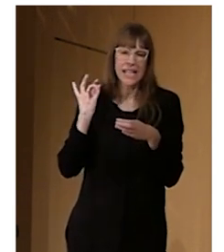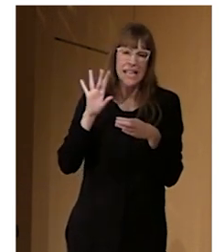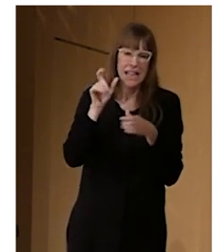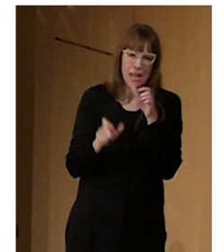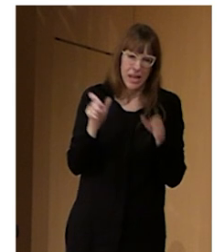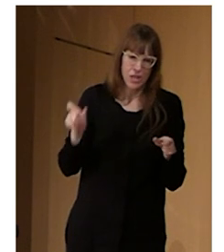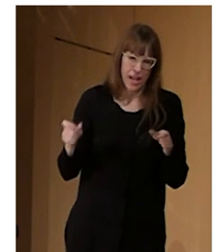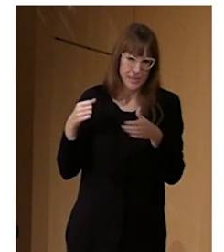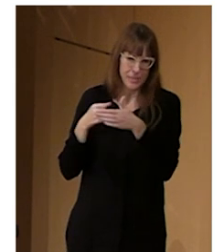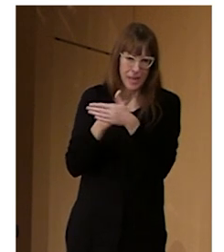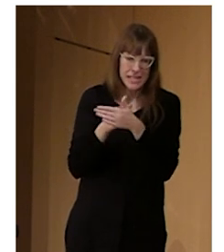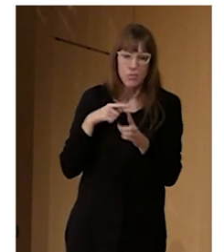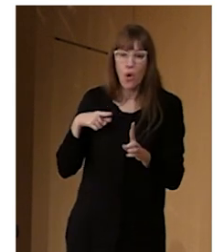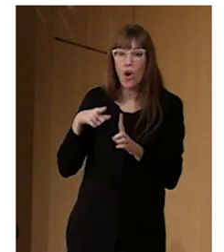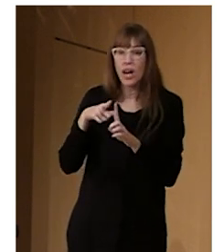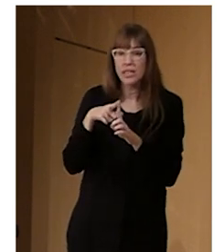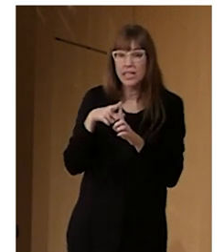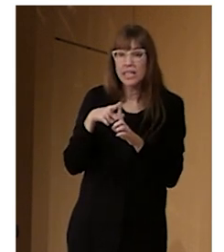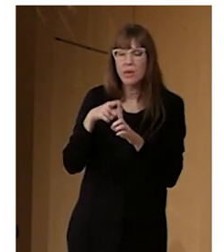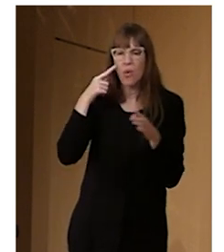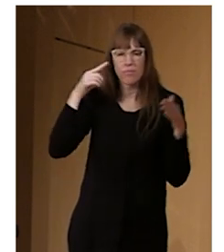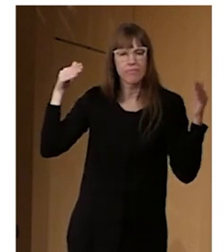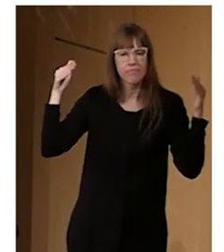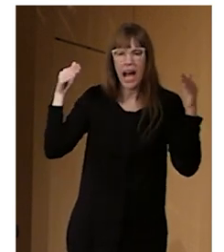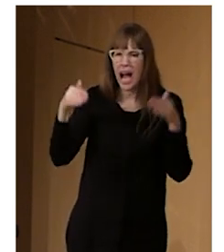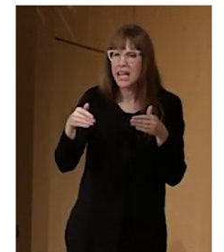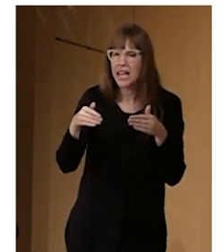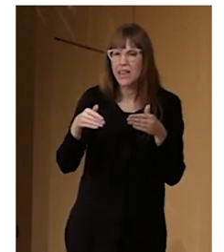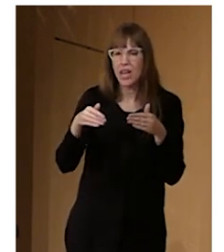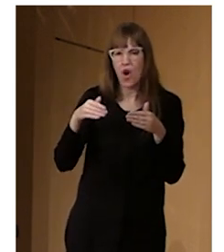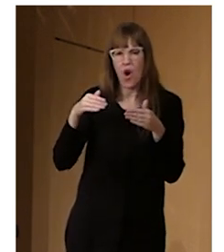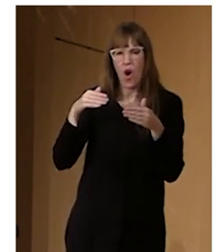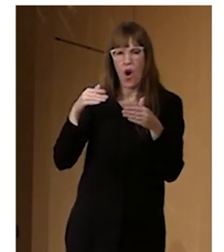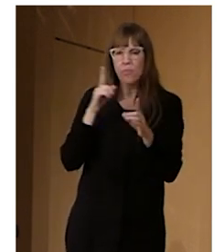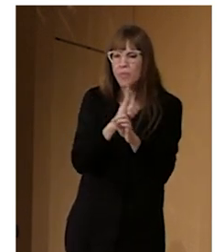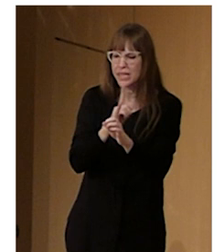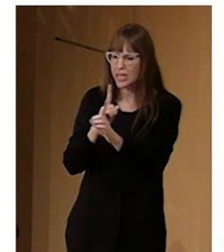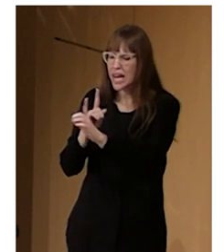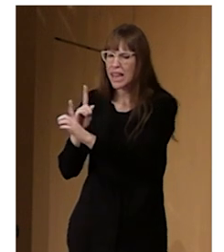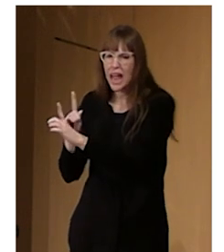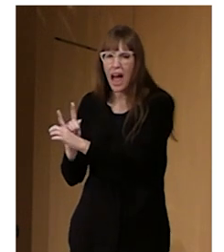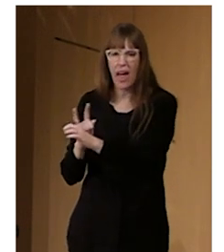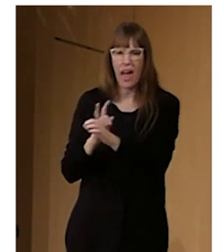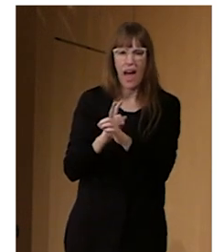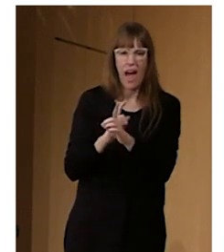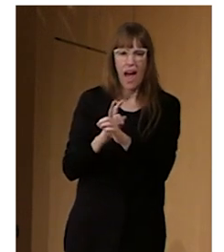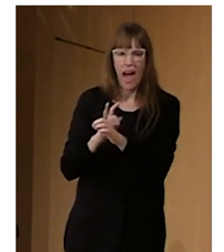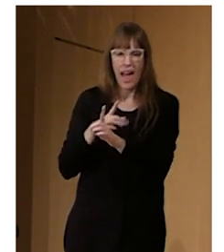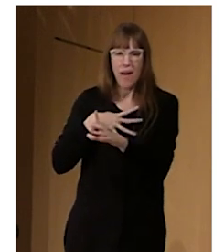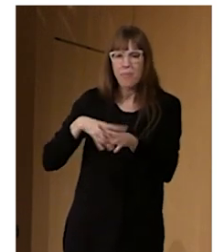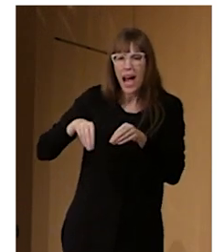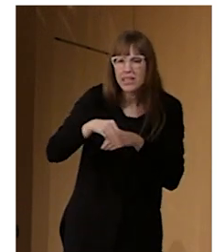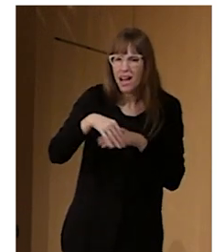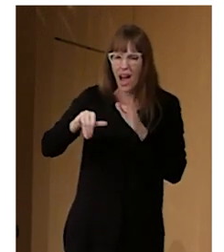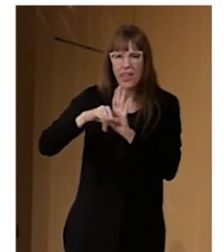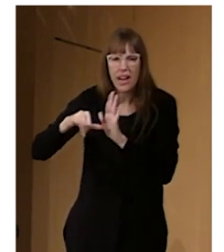trabajar en esa línea de una de una atención que sea bastante personalizada bastante flexible muy empática muy cercana eh a las